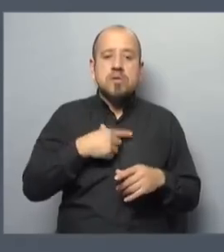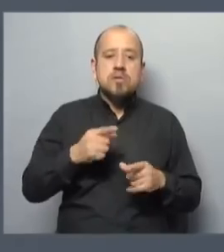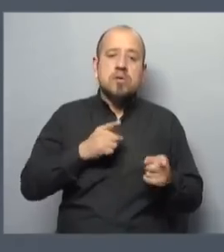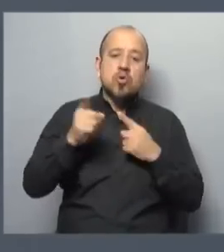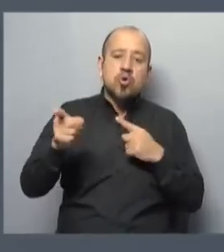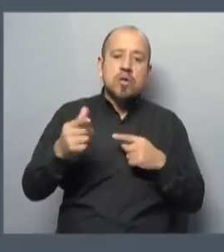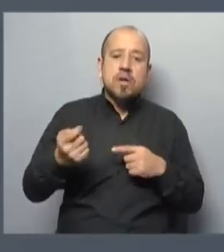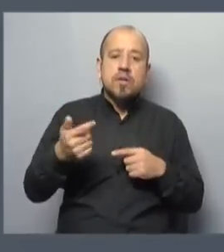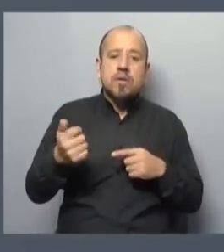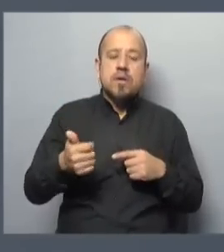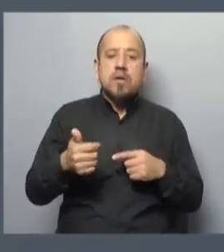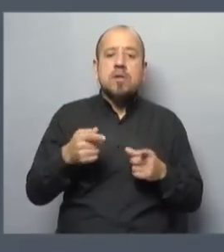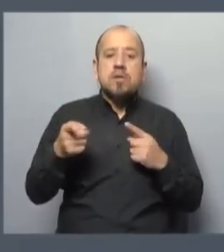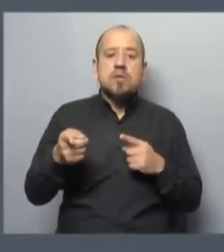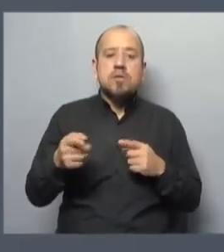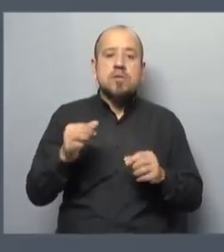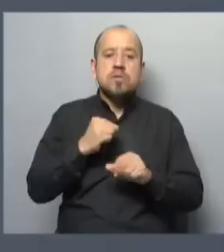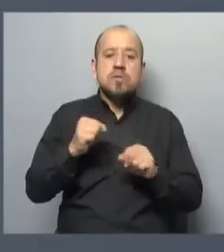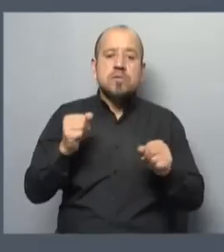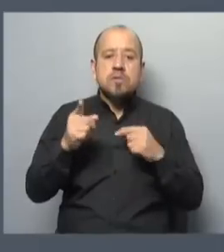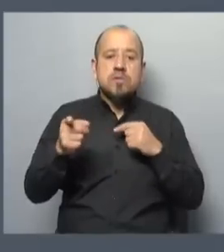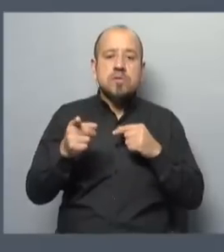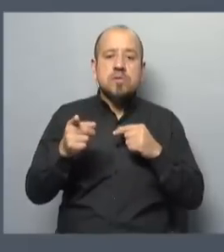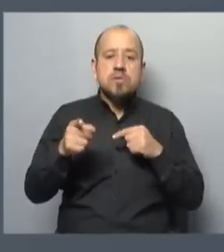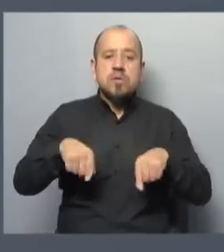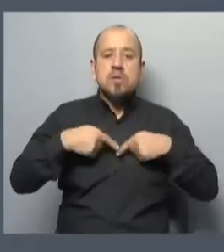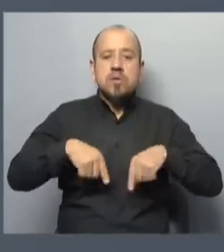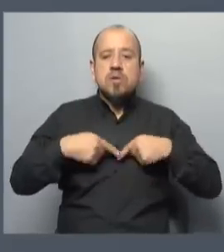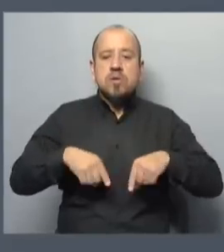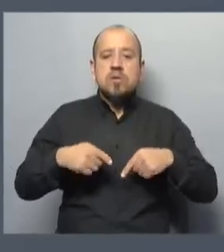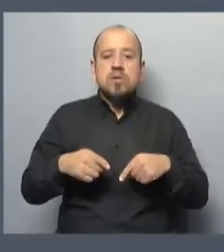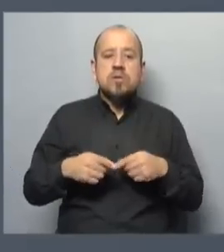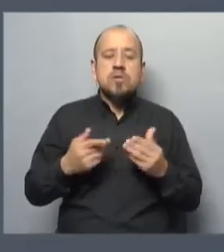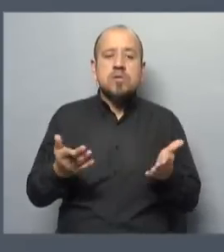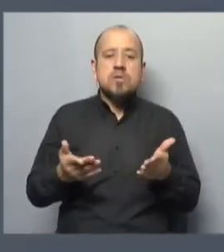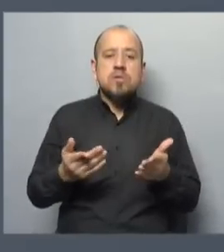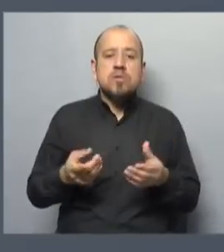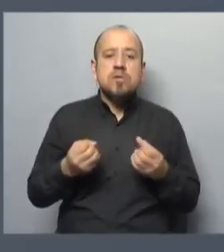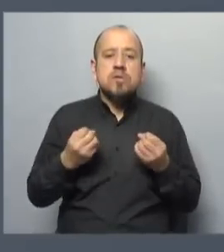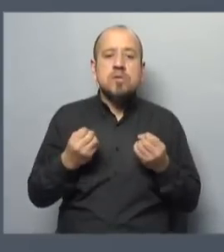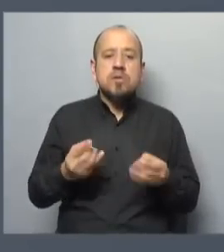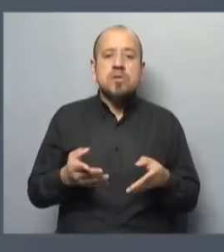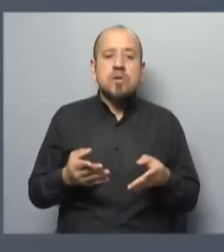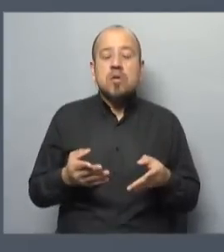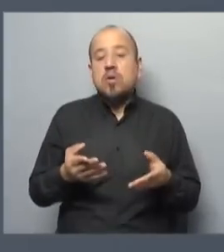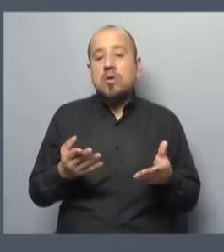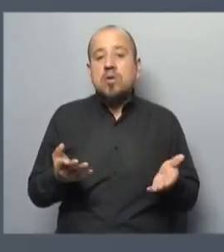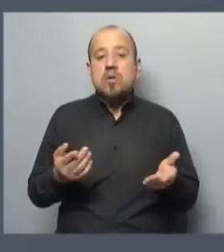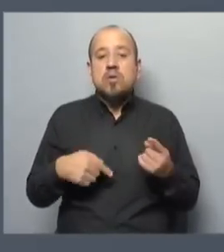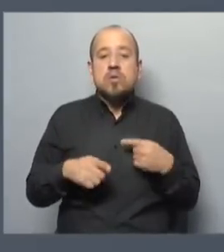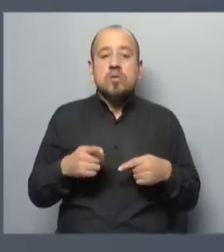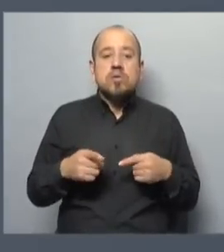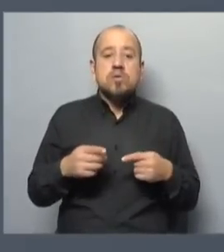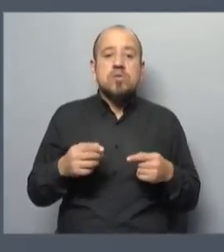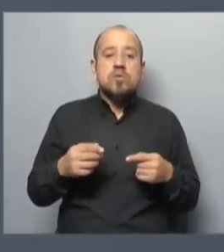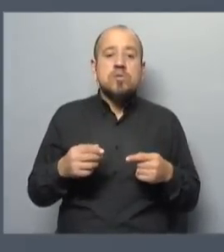de ribera donde se les puede hacer un aporte a nieve intendencia ese tipo de cosas porque si no seguimos tanto